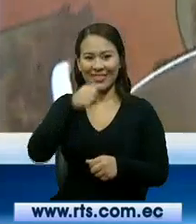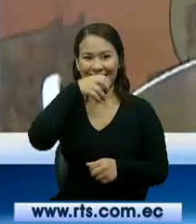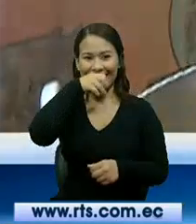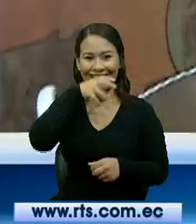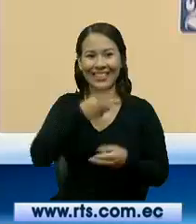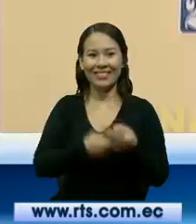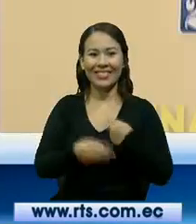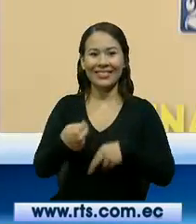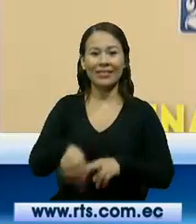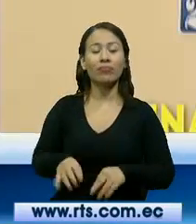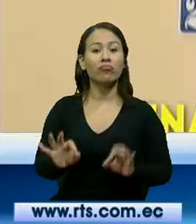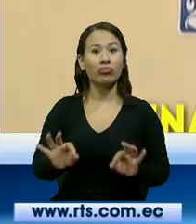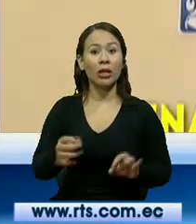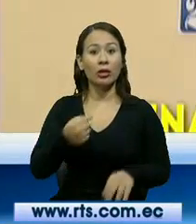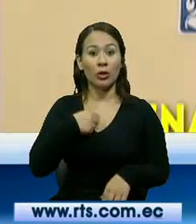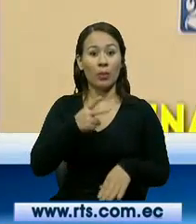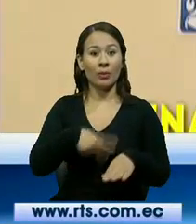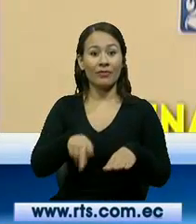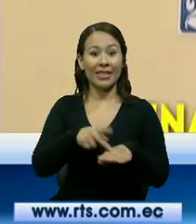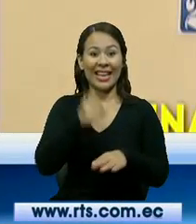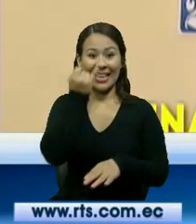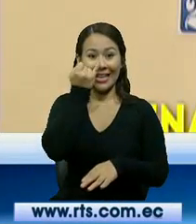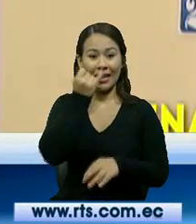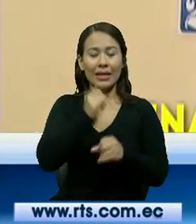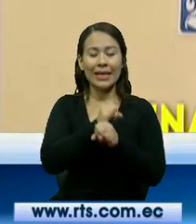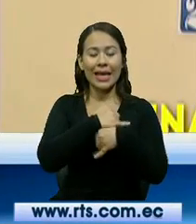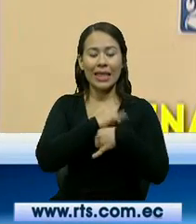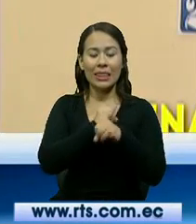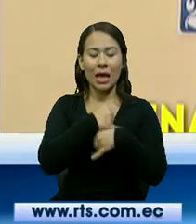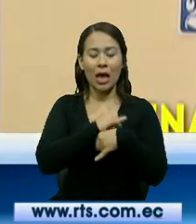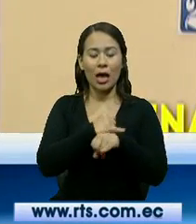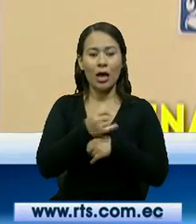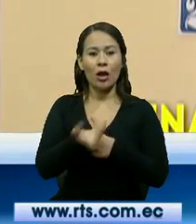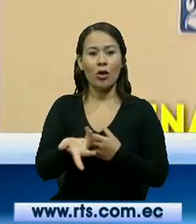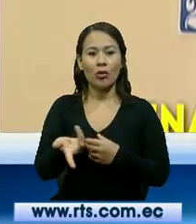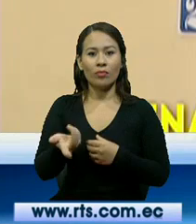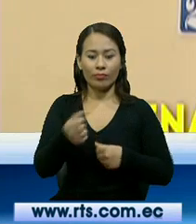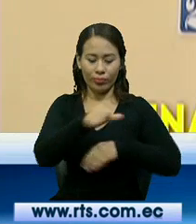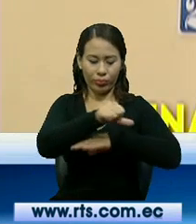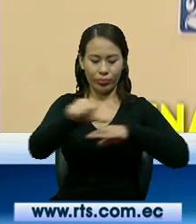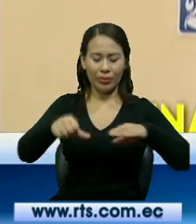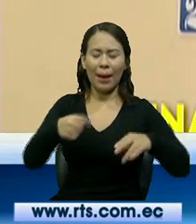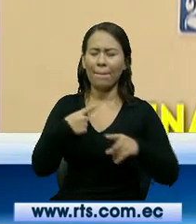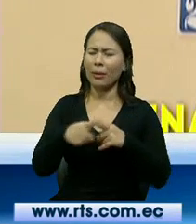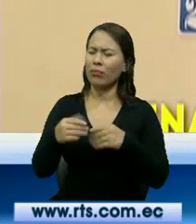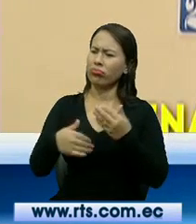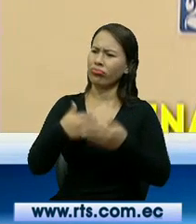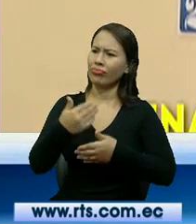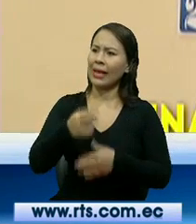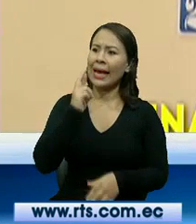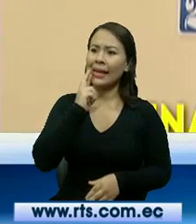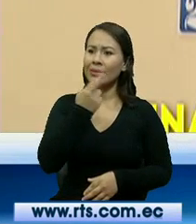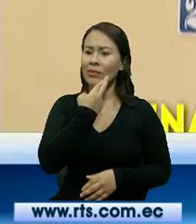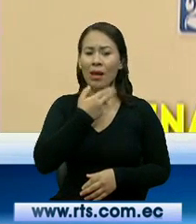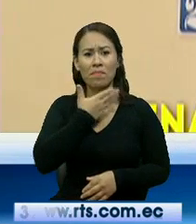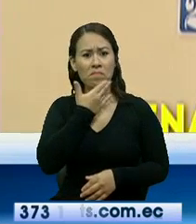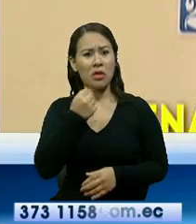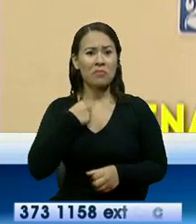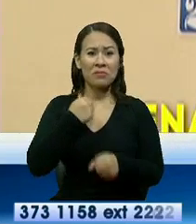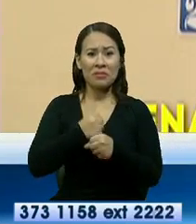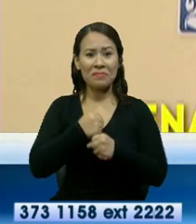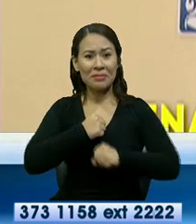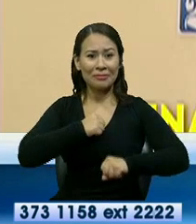vende soy de profesión ingeniero civil Pero esto del restaurant surgió como una un Hobby